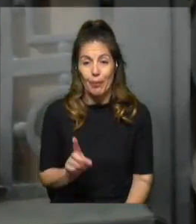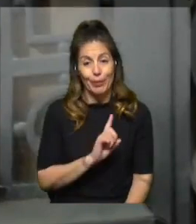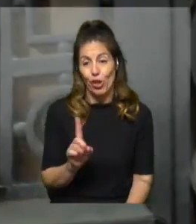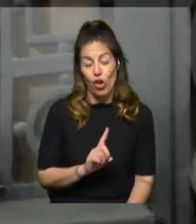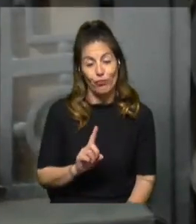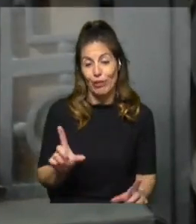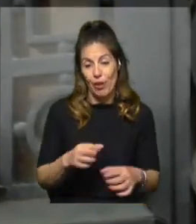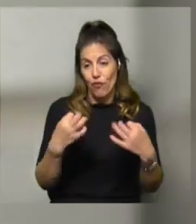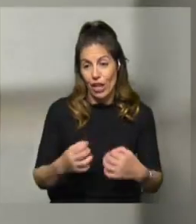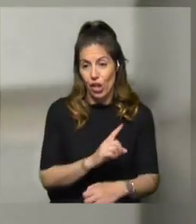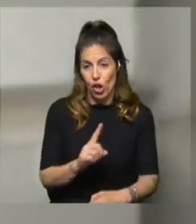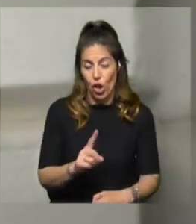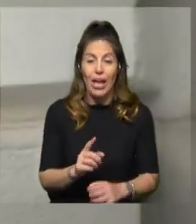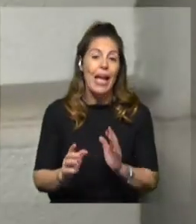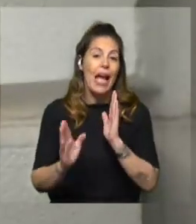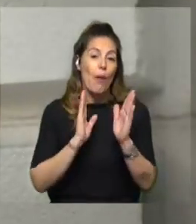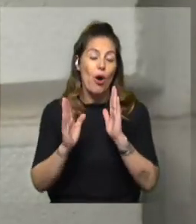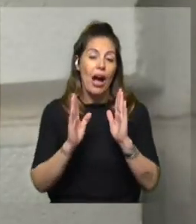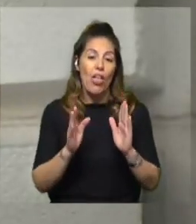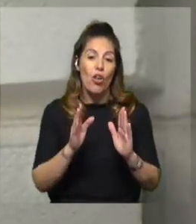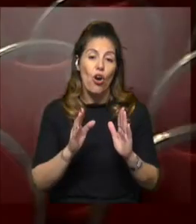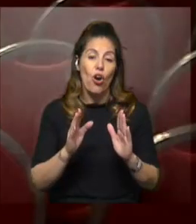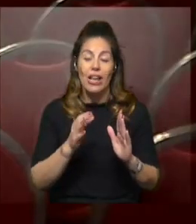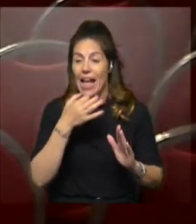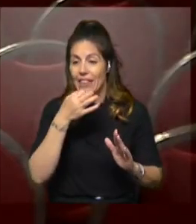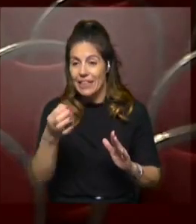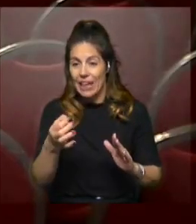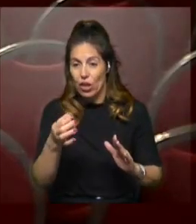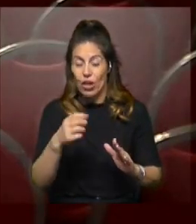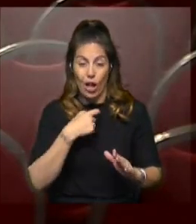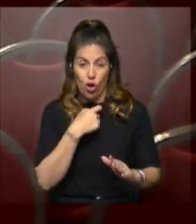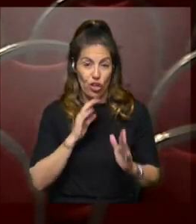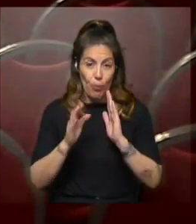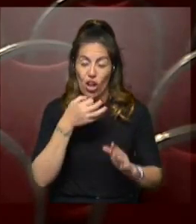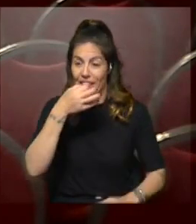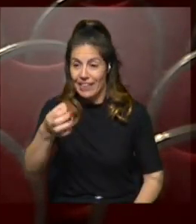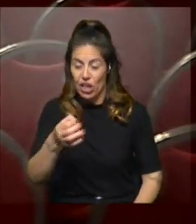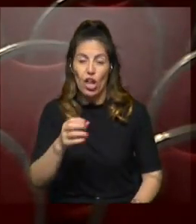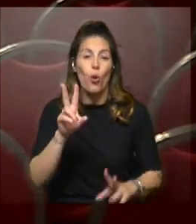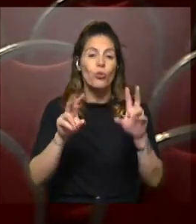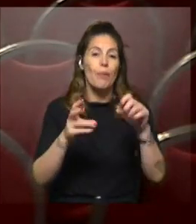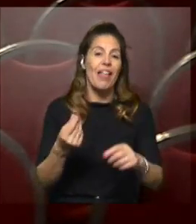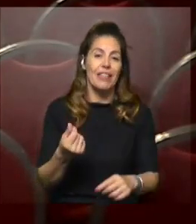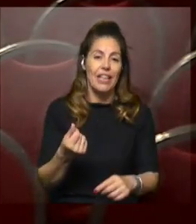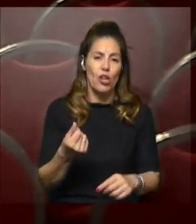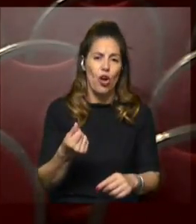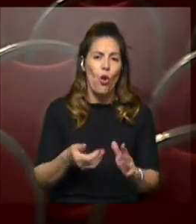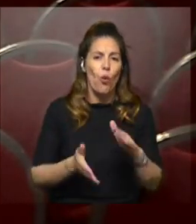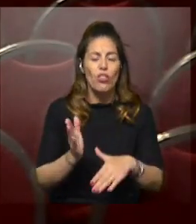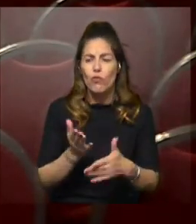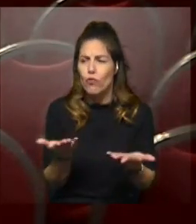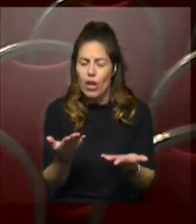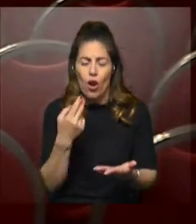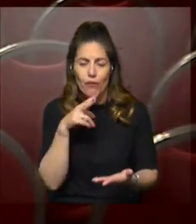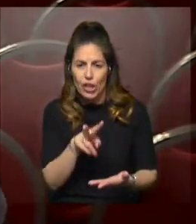se dio así. El Colegio de Abogados se le dijo que era un tema presupuestal, cuando a la Suprema Corte de Justicia le sobra un 14% del presupuesto que tiene asignado y